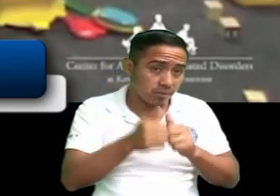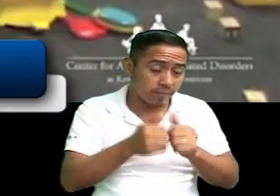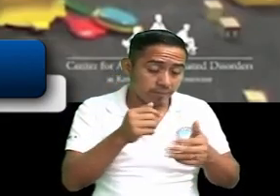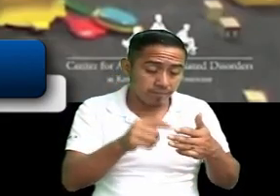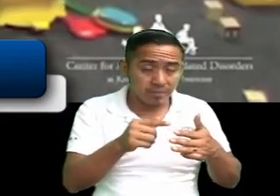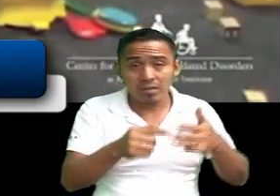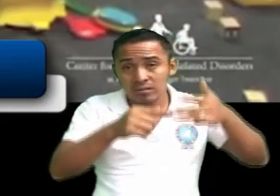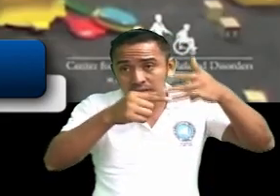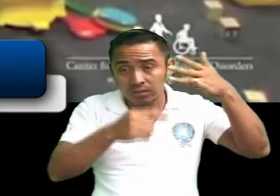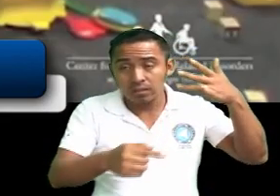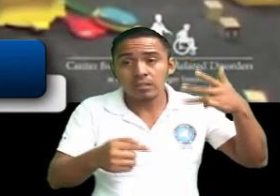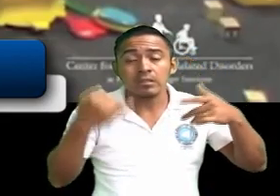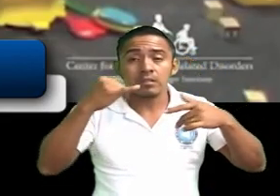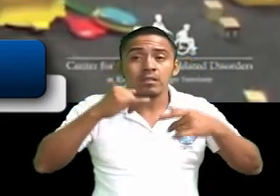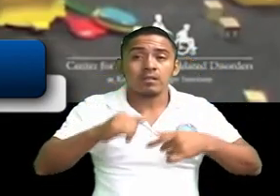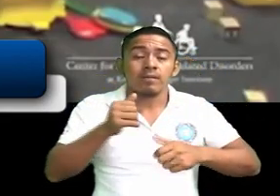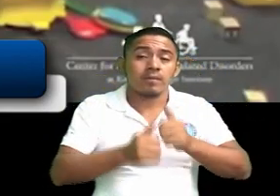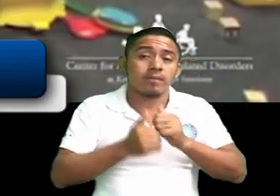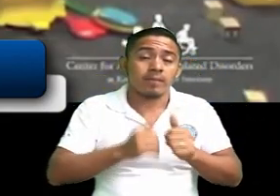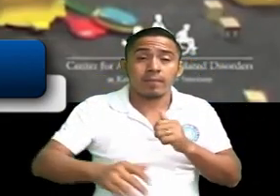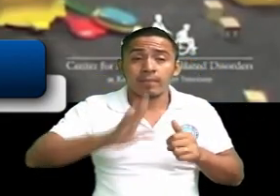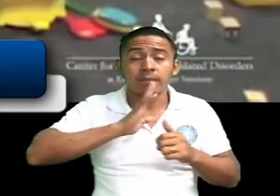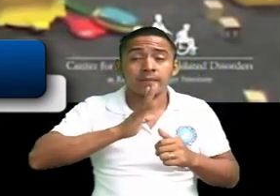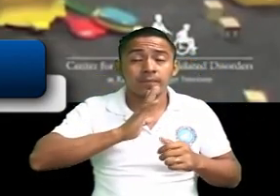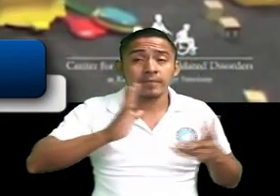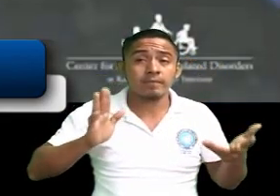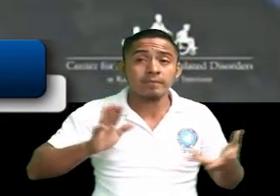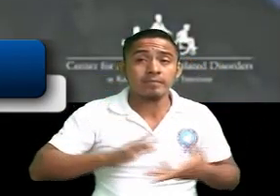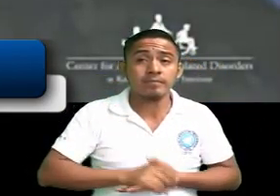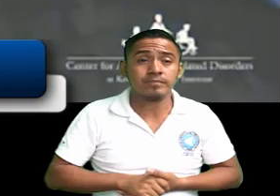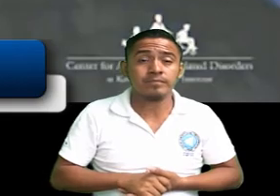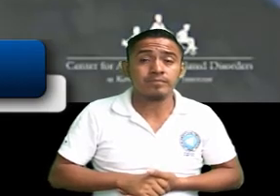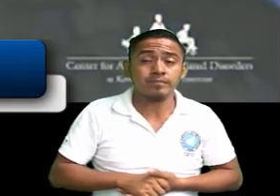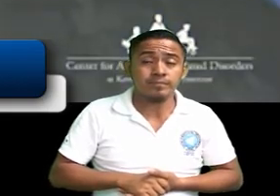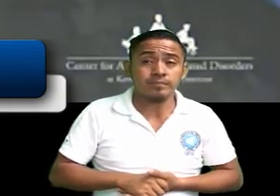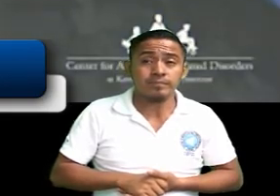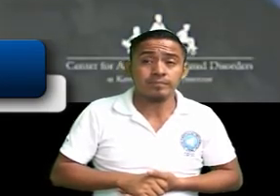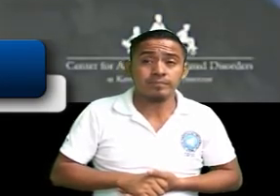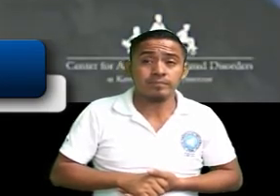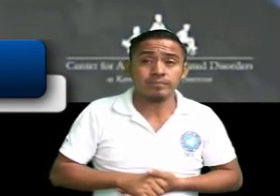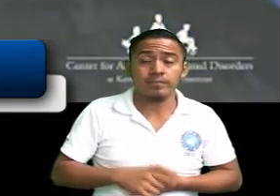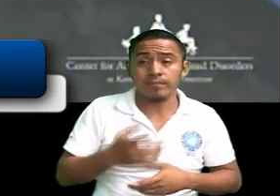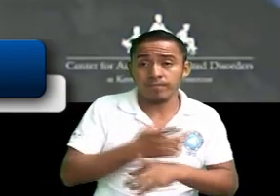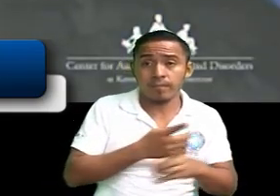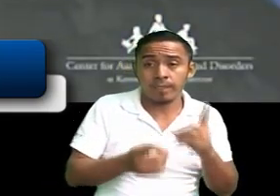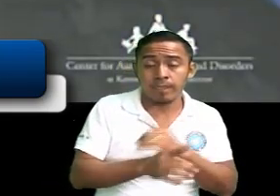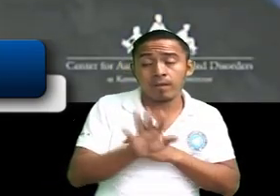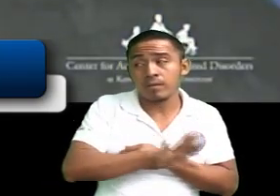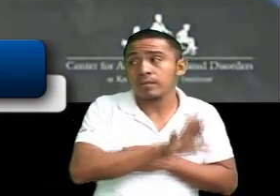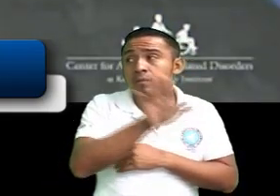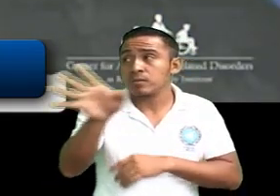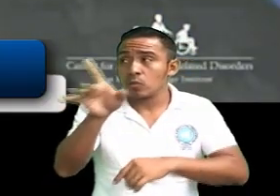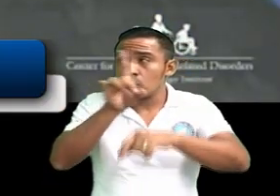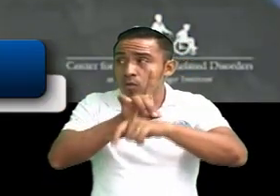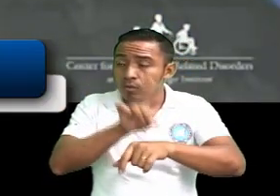auditivo. Un niño que tiene sordera, por ejemplo. Sí. Un niño que tiene el paladar hendido, como le